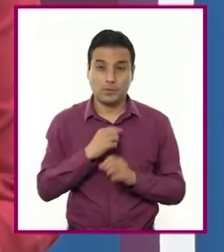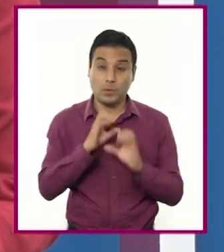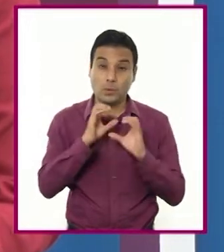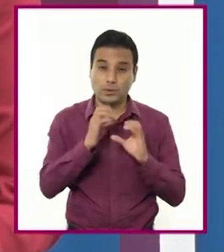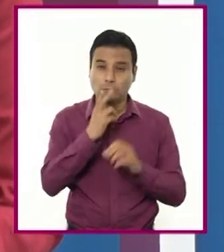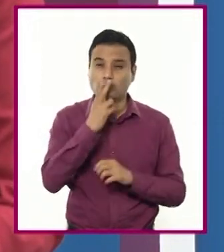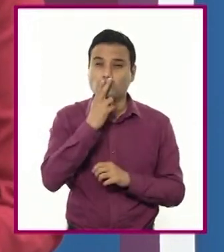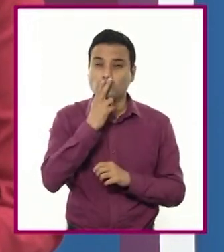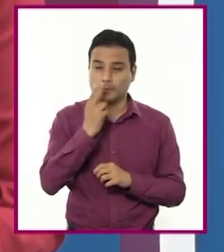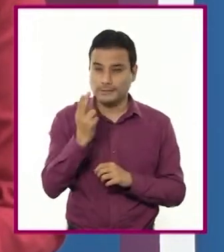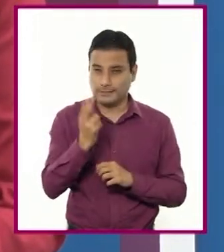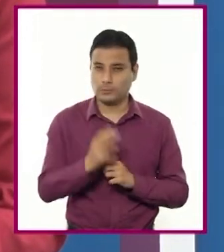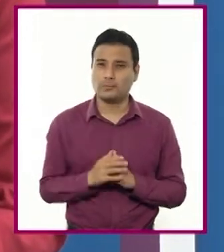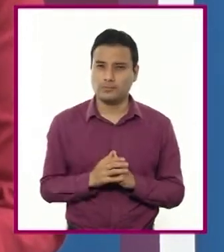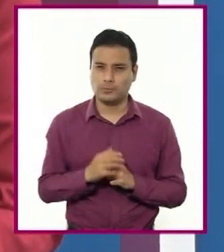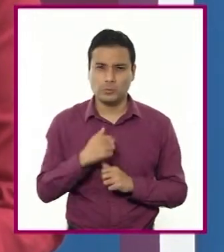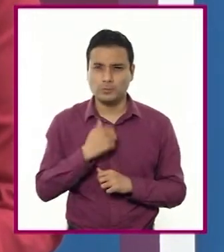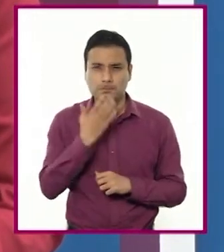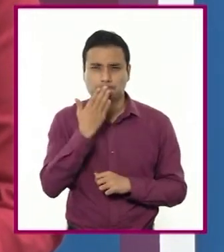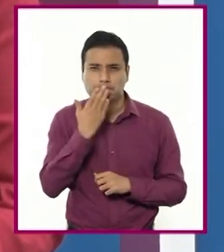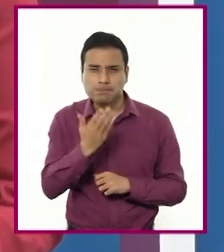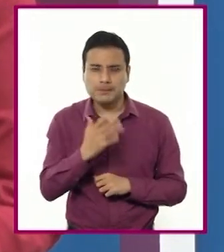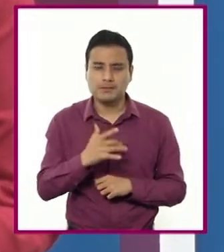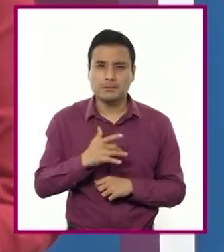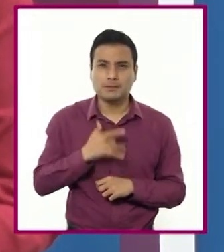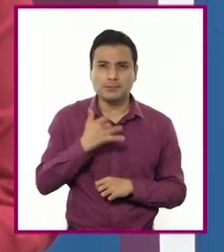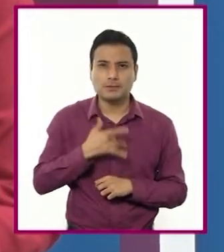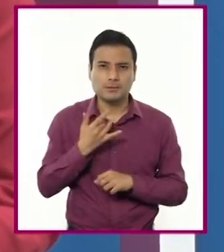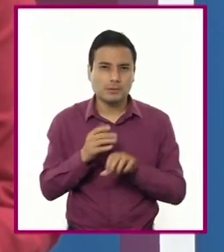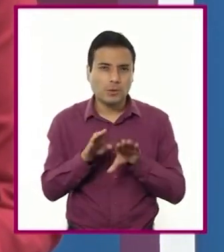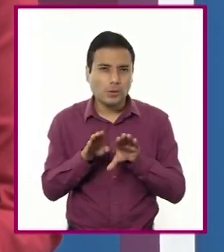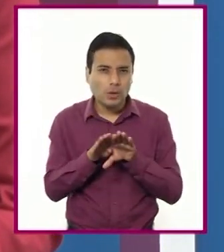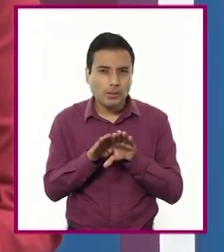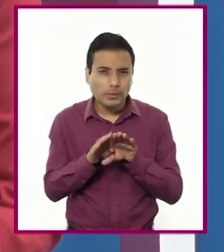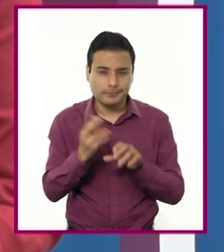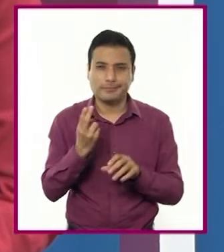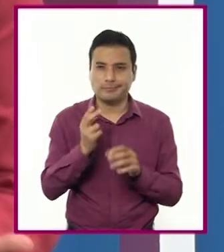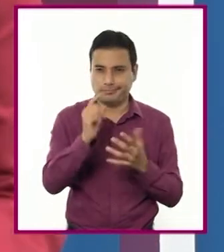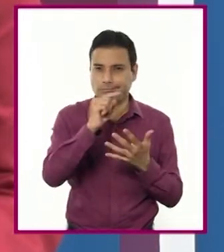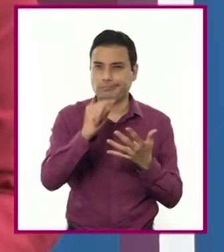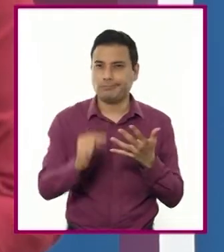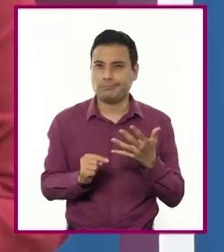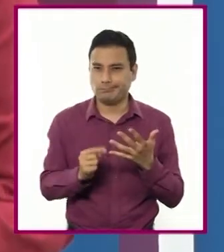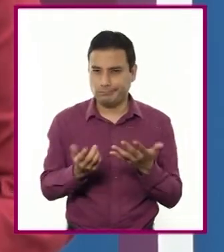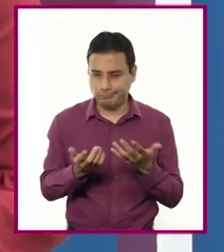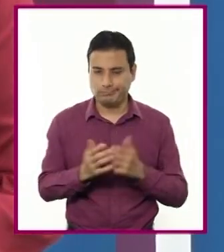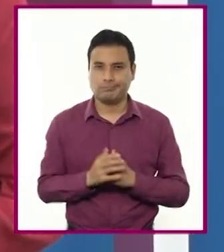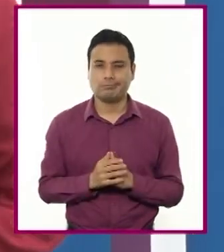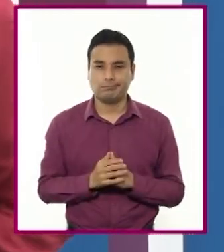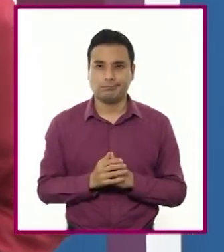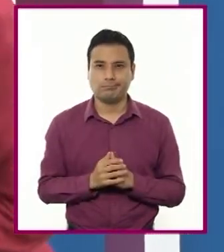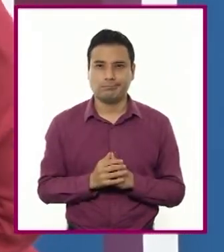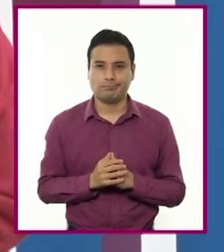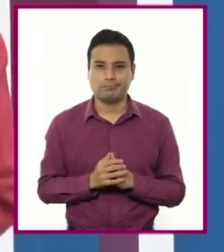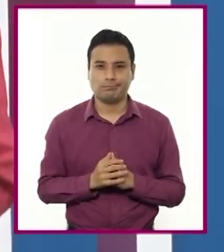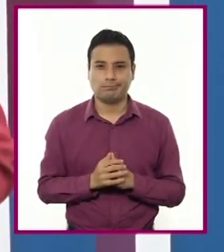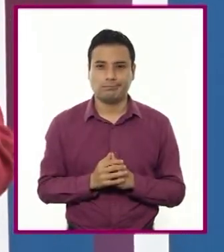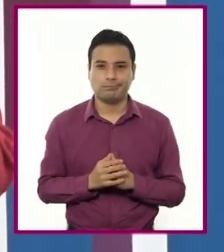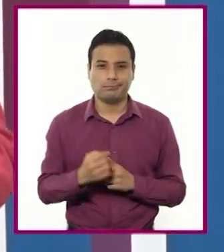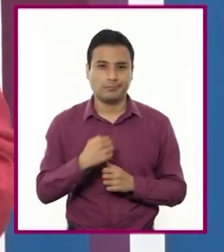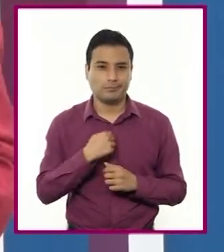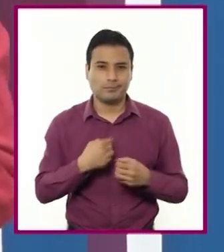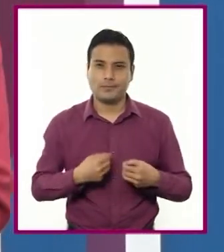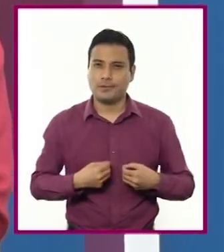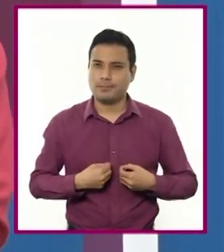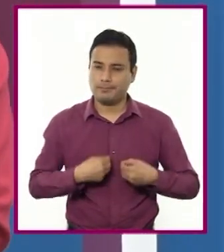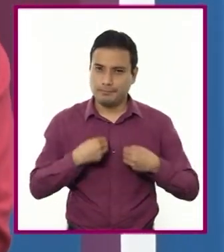fundamental. Para gozar de bienestar es necesario cumplir con algunas condiciones, como la de construir una forma de vida que